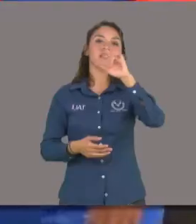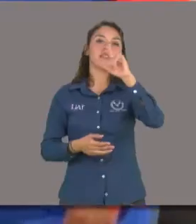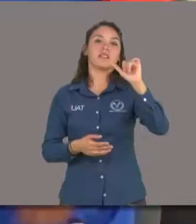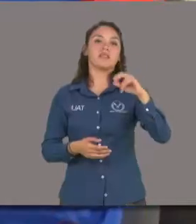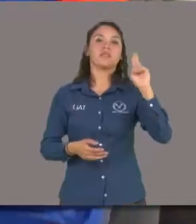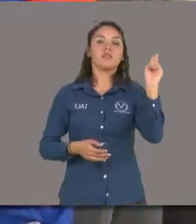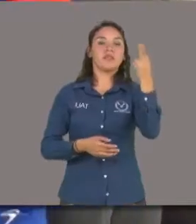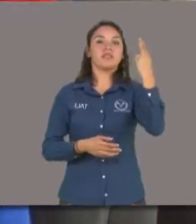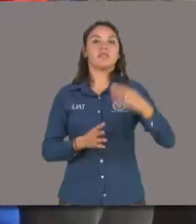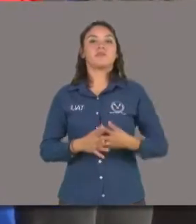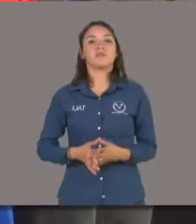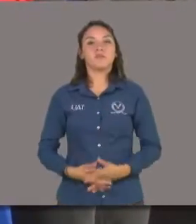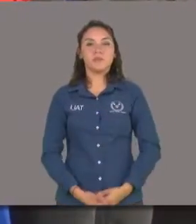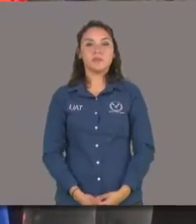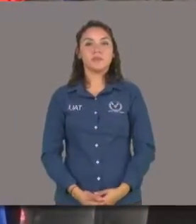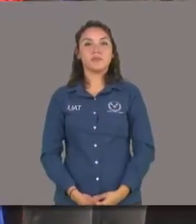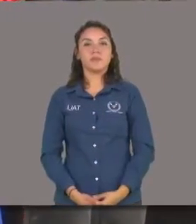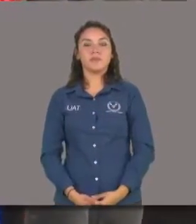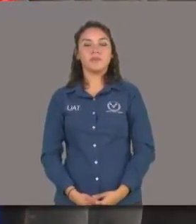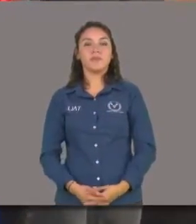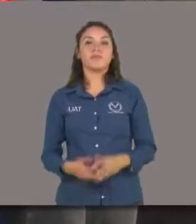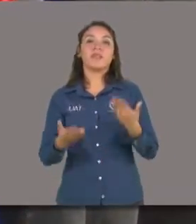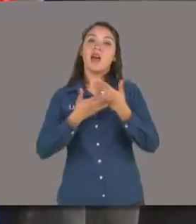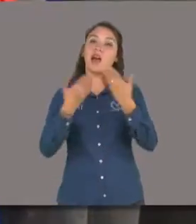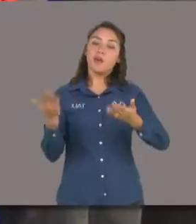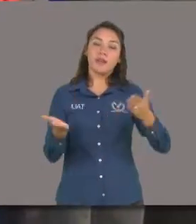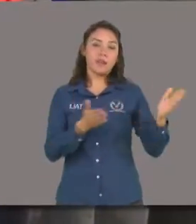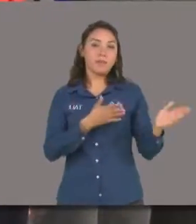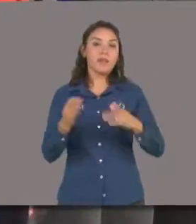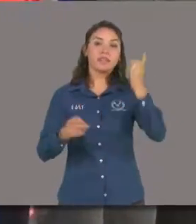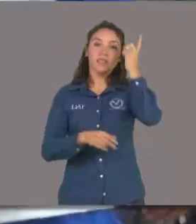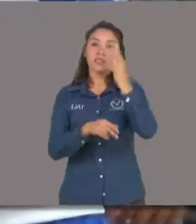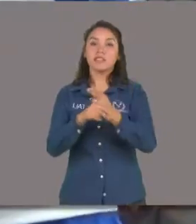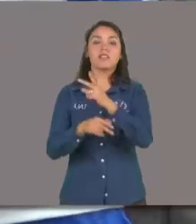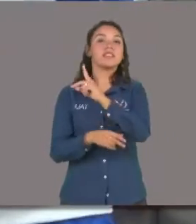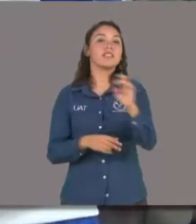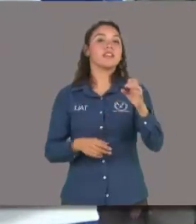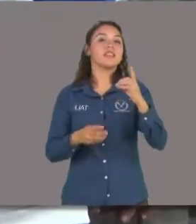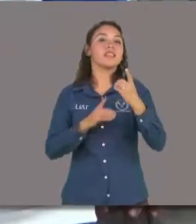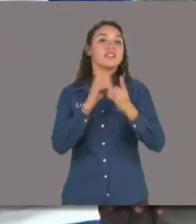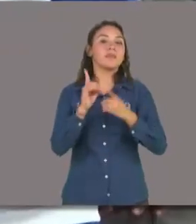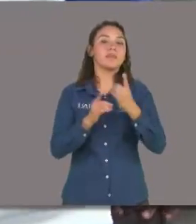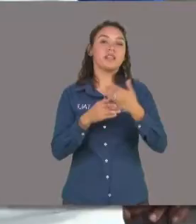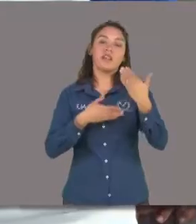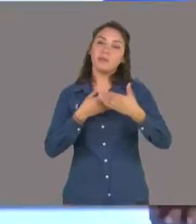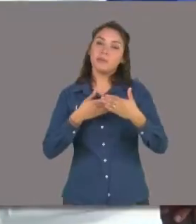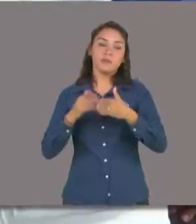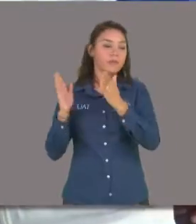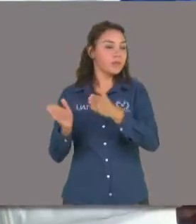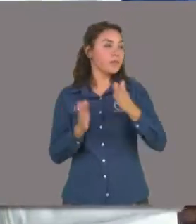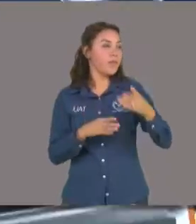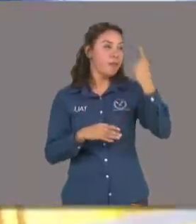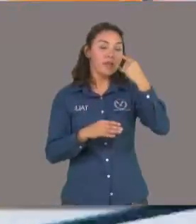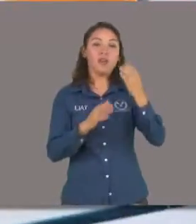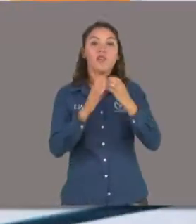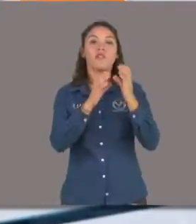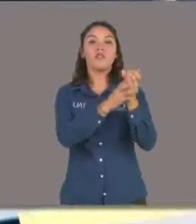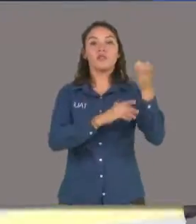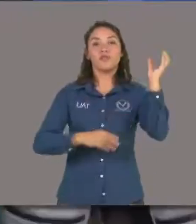potencial deportivo con que contamos en la Autónoma de Tamaulipas, buscaremos por supuesto medallas de Universidad Nacional.